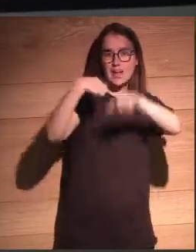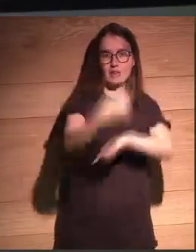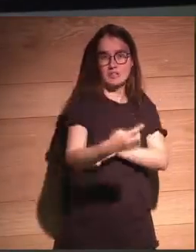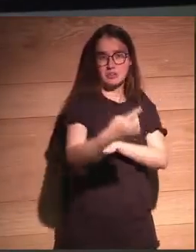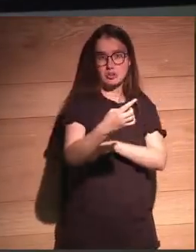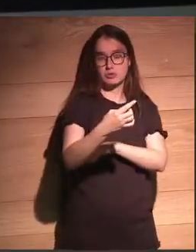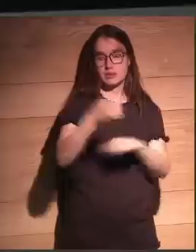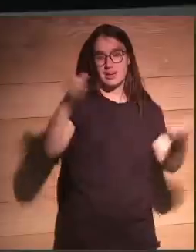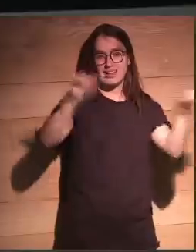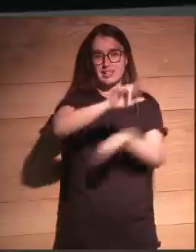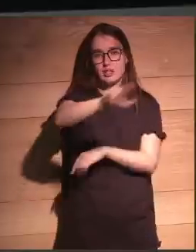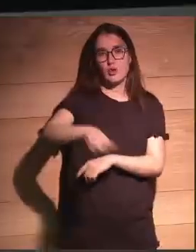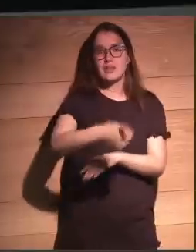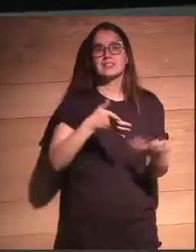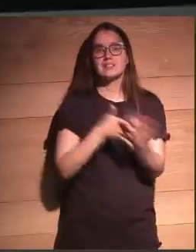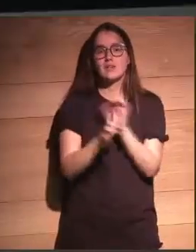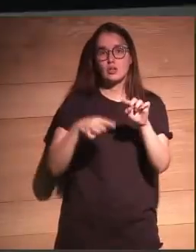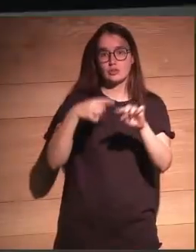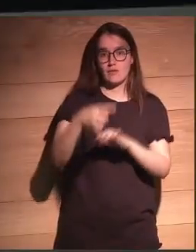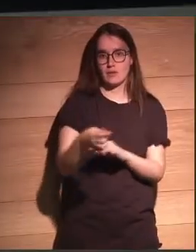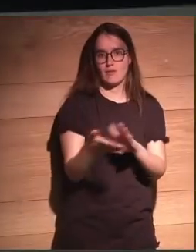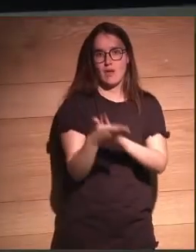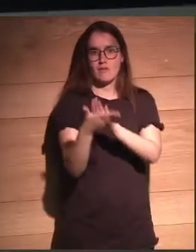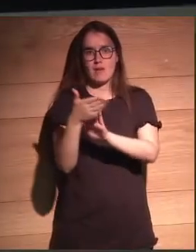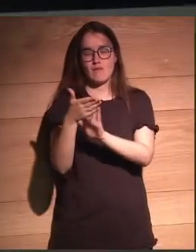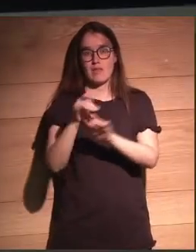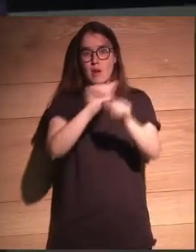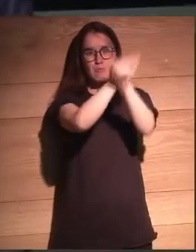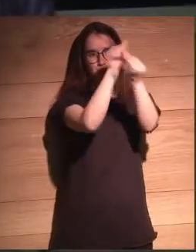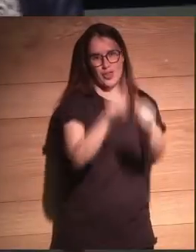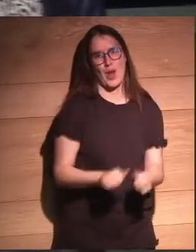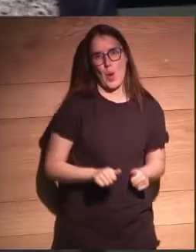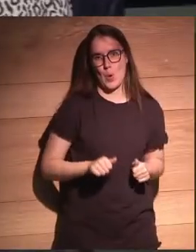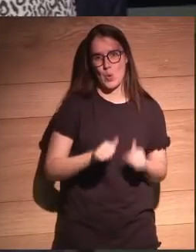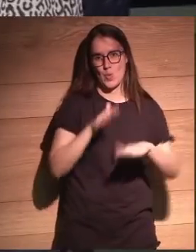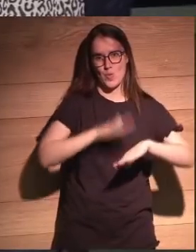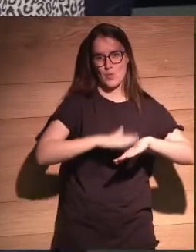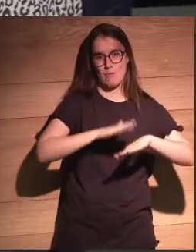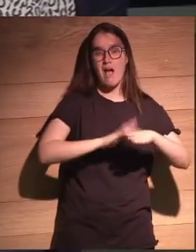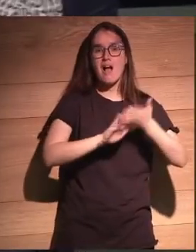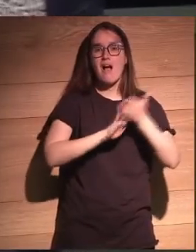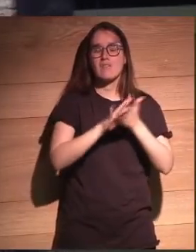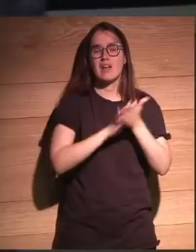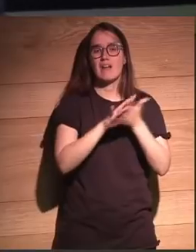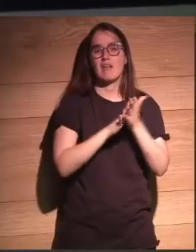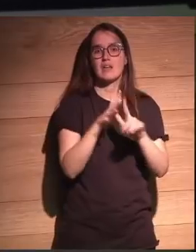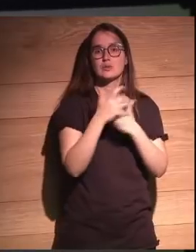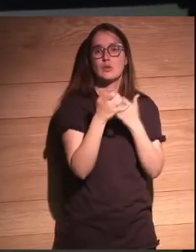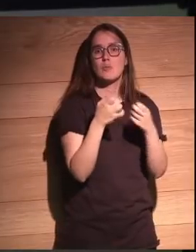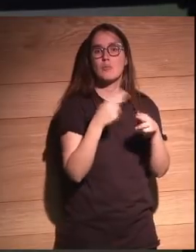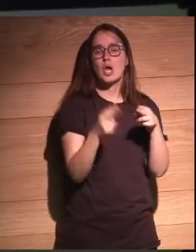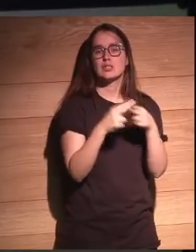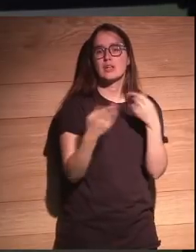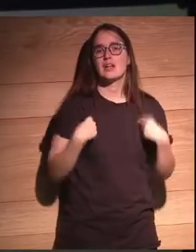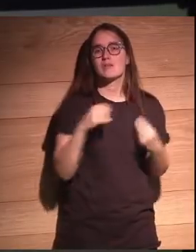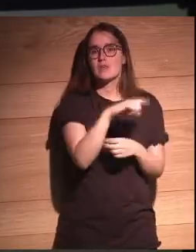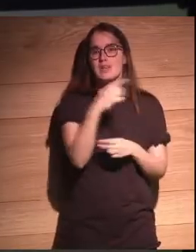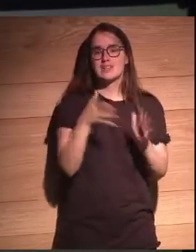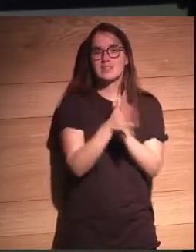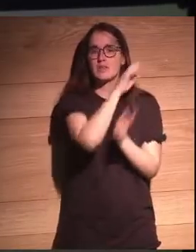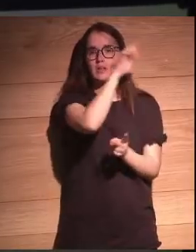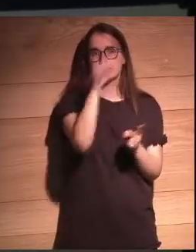de una crisis, sino ante los efectos inevitables de un determinado modelo. Hablar de la dimensión política de la vivienda significa, en segundo